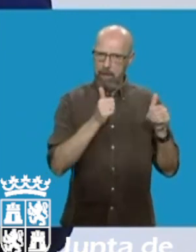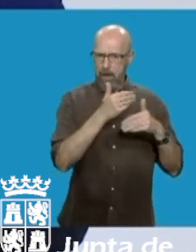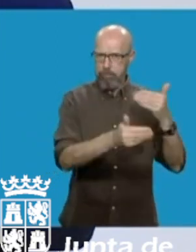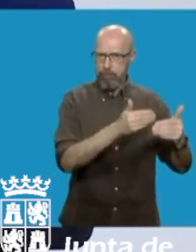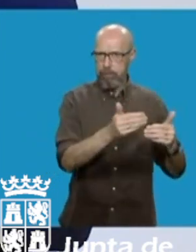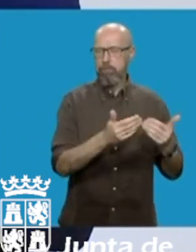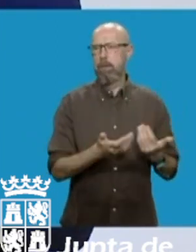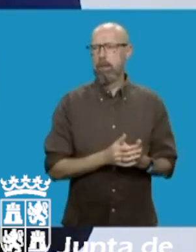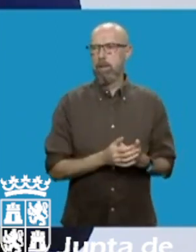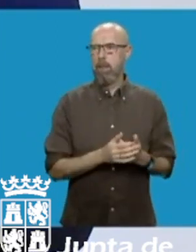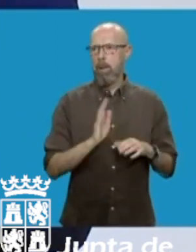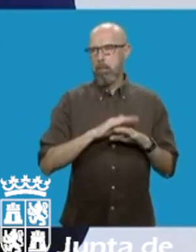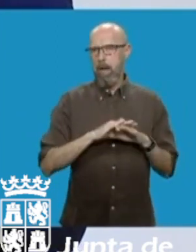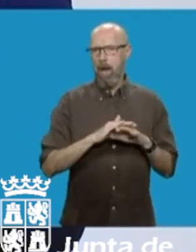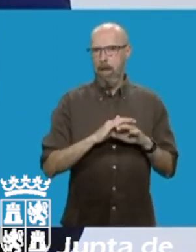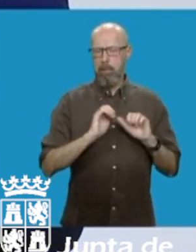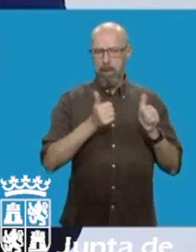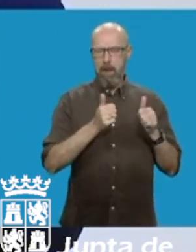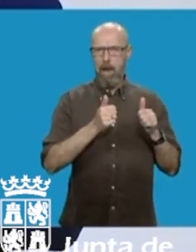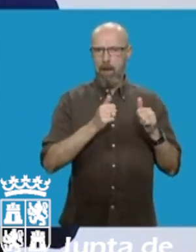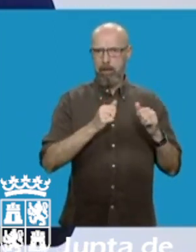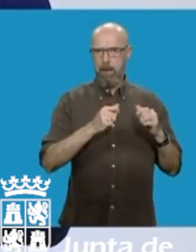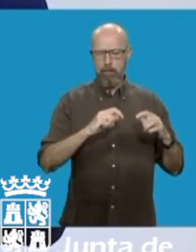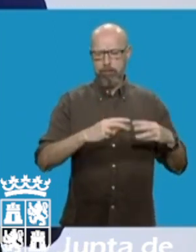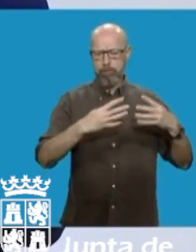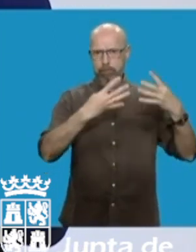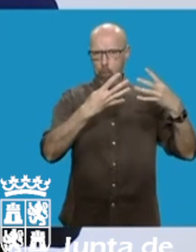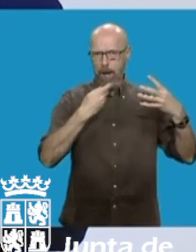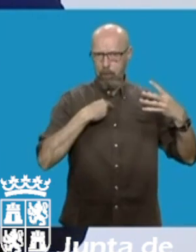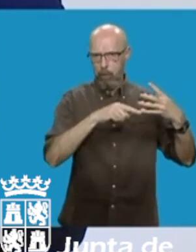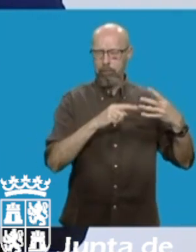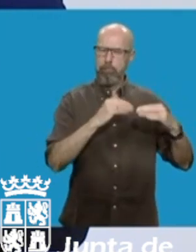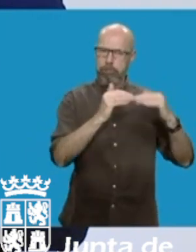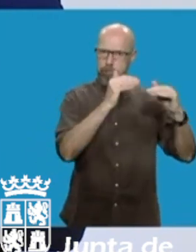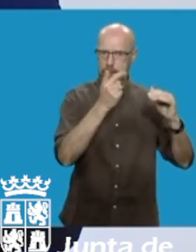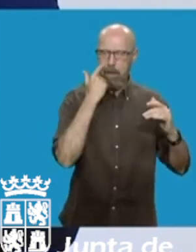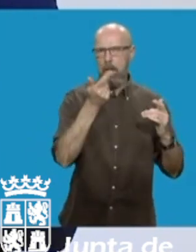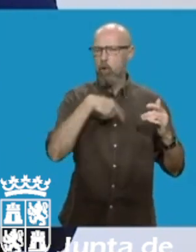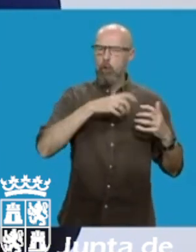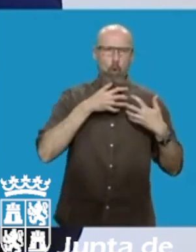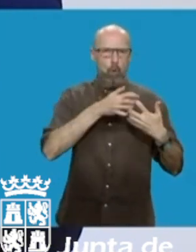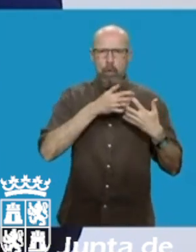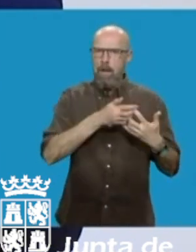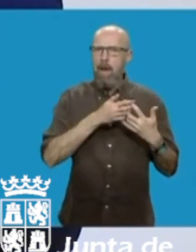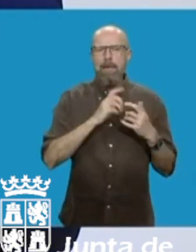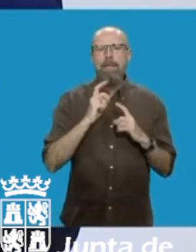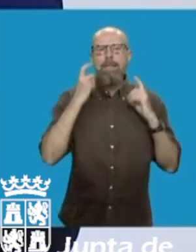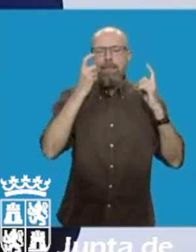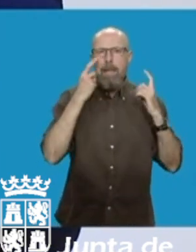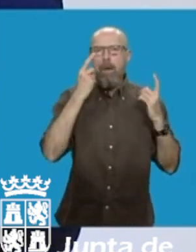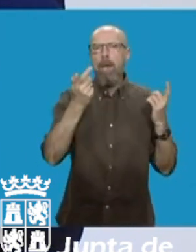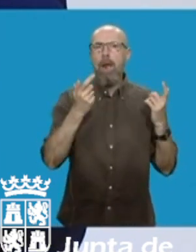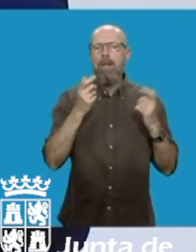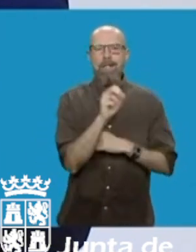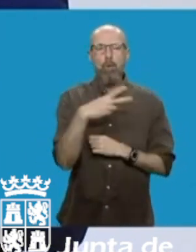Tenerife, para afrontar las eliminatorias de cuartos de final. Y bueno, lucharemos, intentaremos sacar el mejor